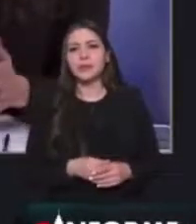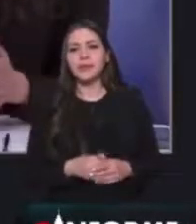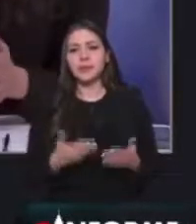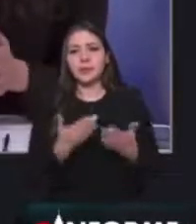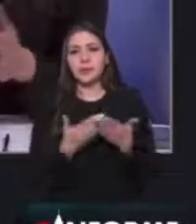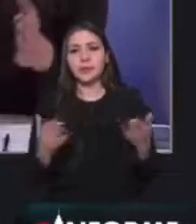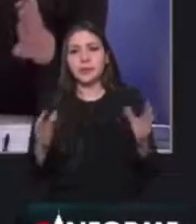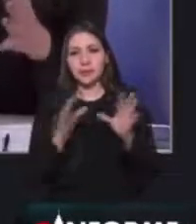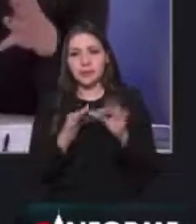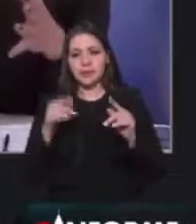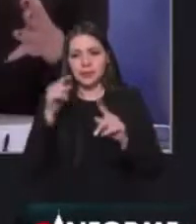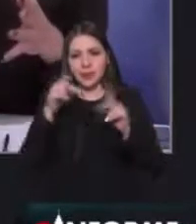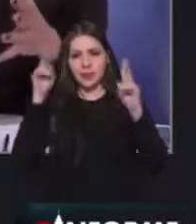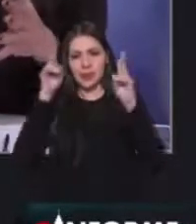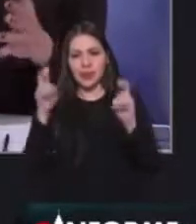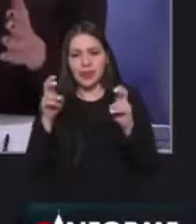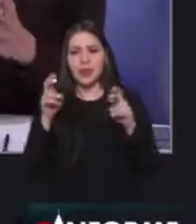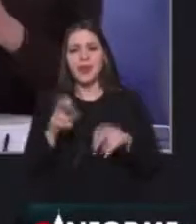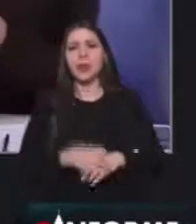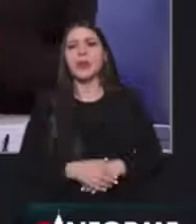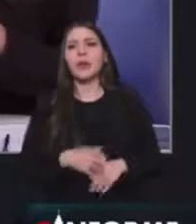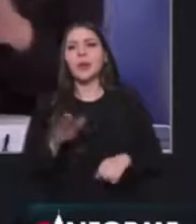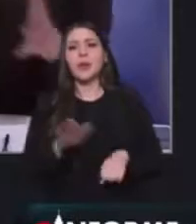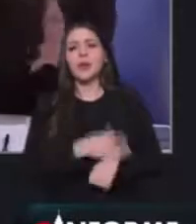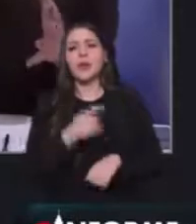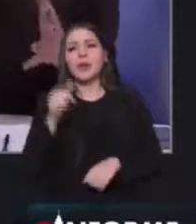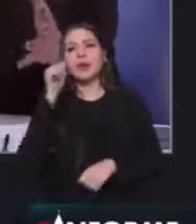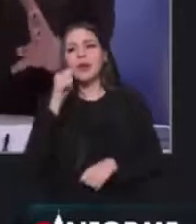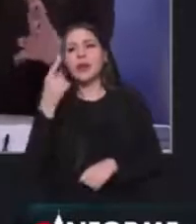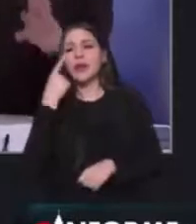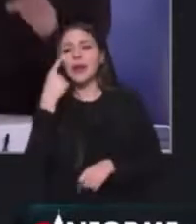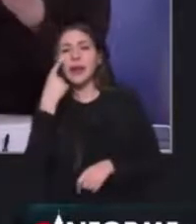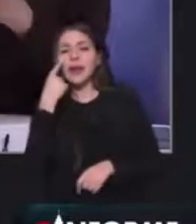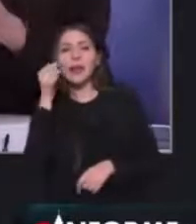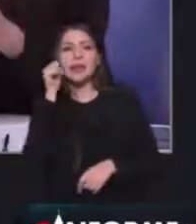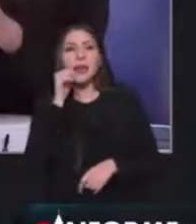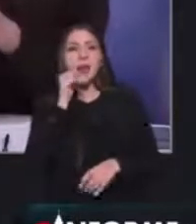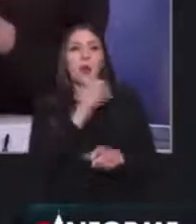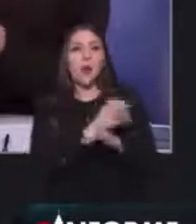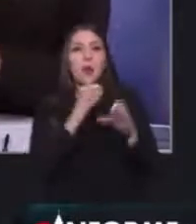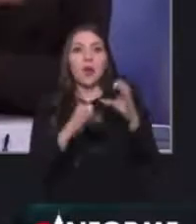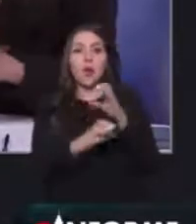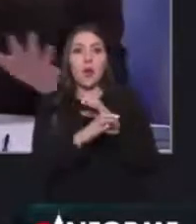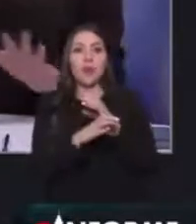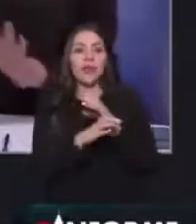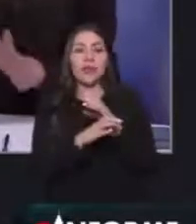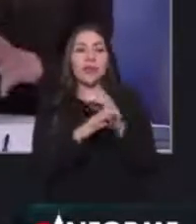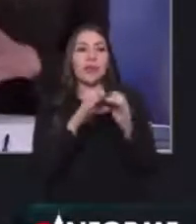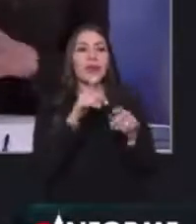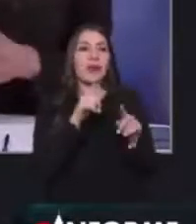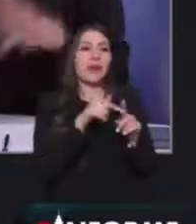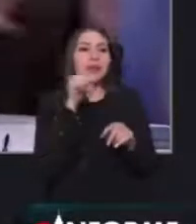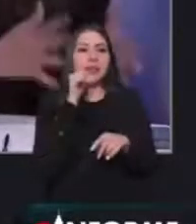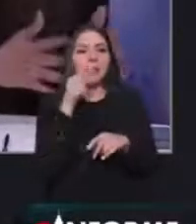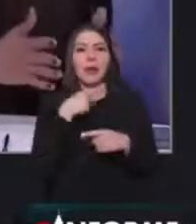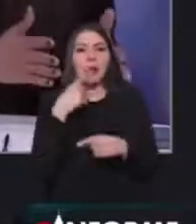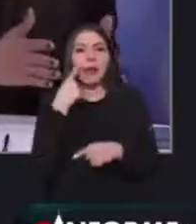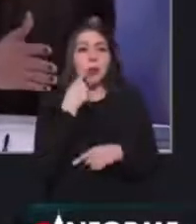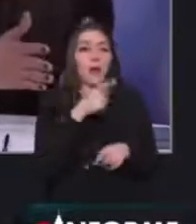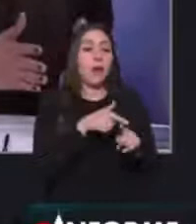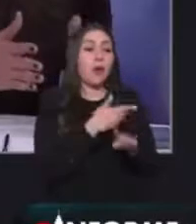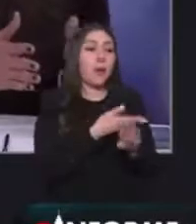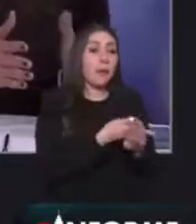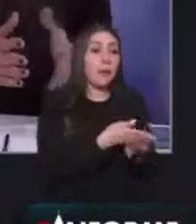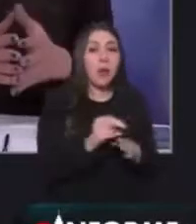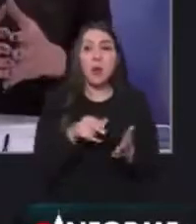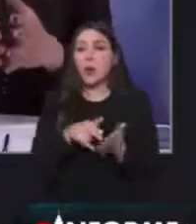circunstancia, porque hay una tendencia a ver las cosas en blanco y negro, ¿no? O sea, o ya nos vacunamos y estamos completamente salvados, o las